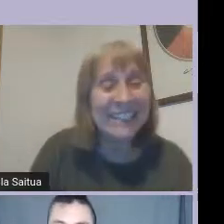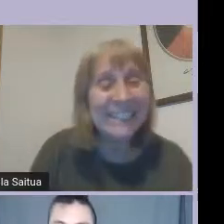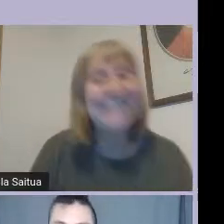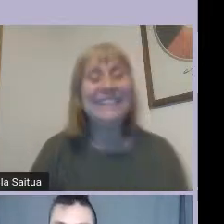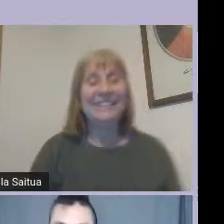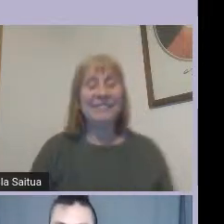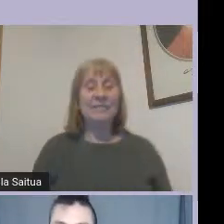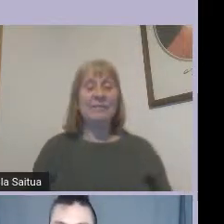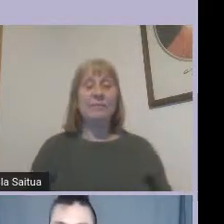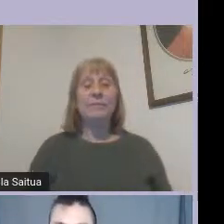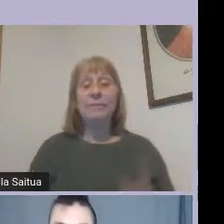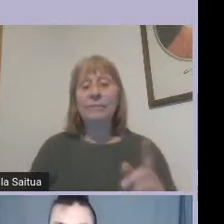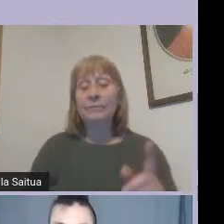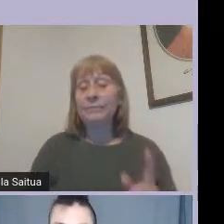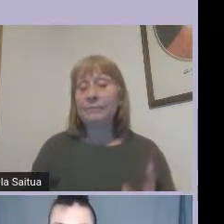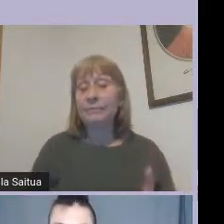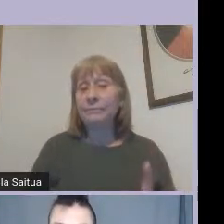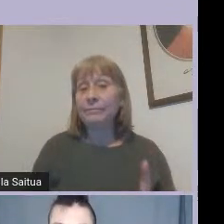sí.